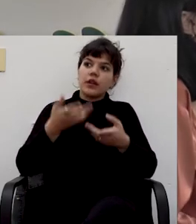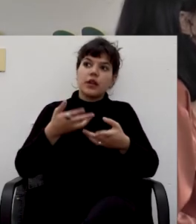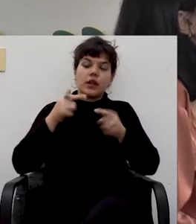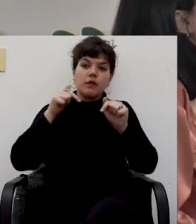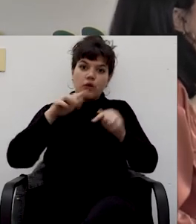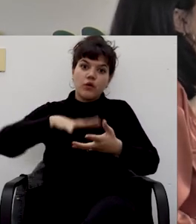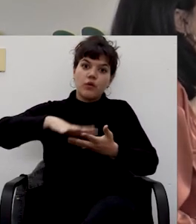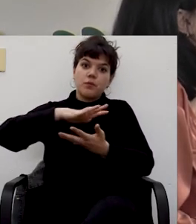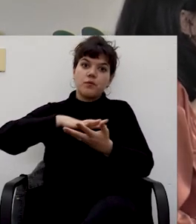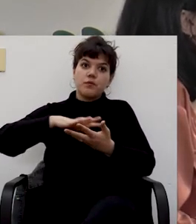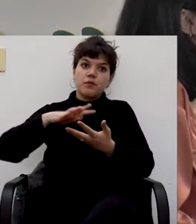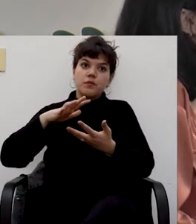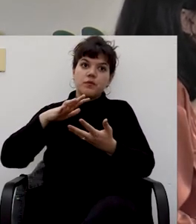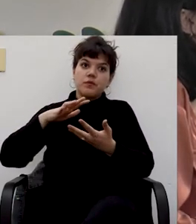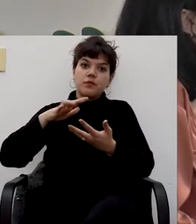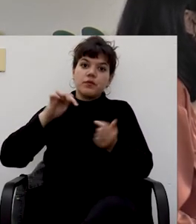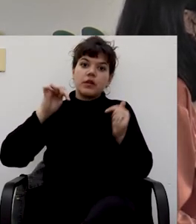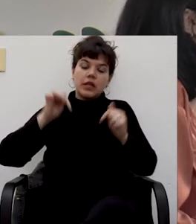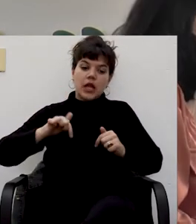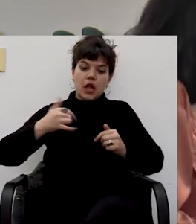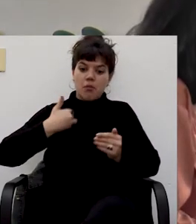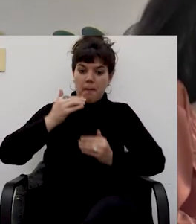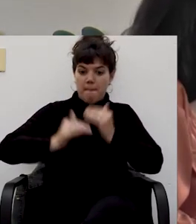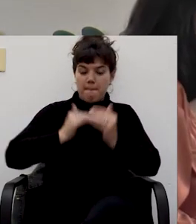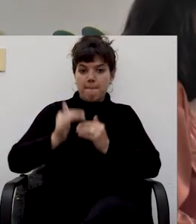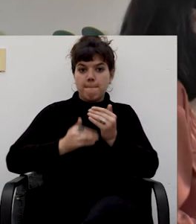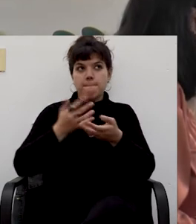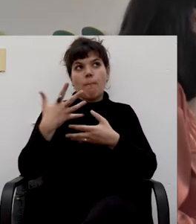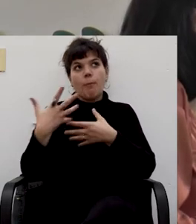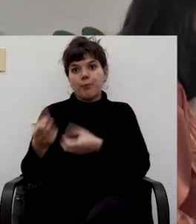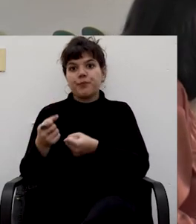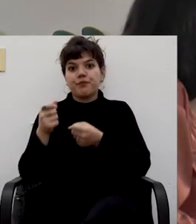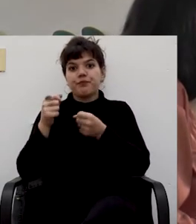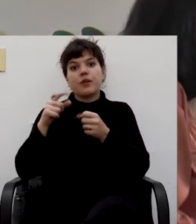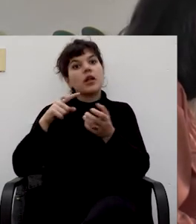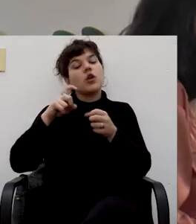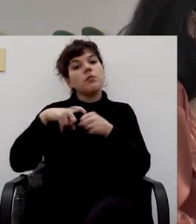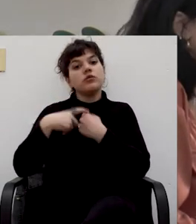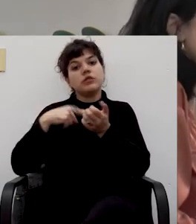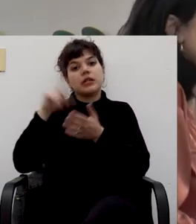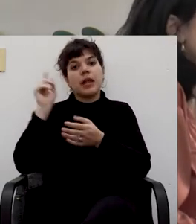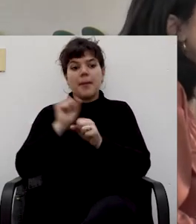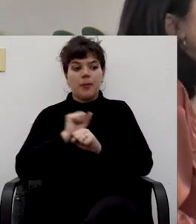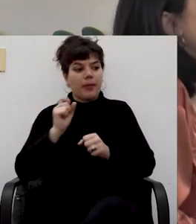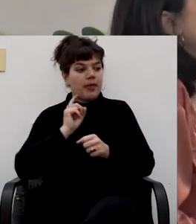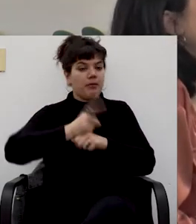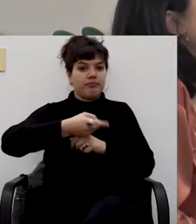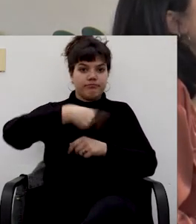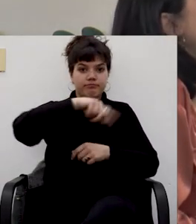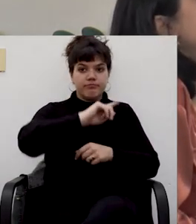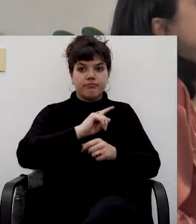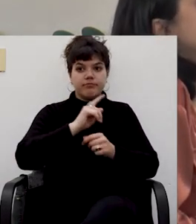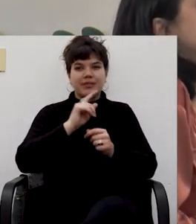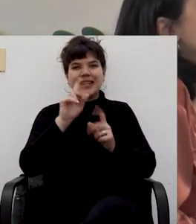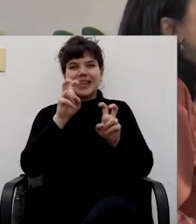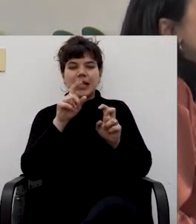de la misma, tiene como función asesorar justamente a la Comisión Central para la toma de decisiones. Un